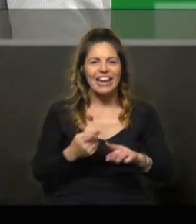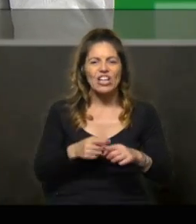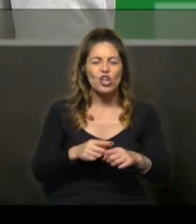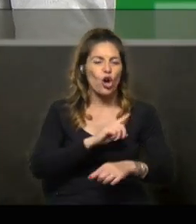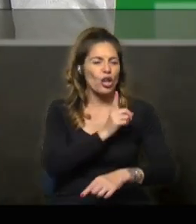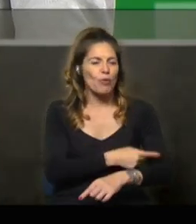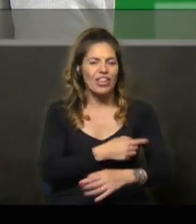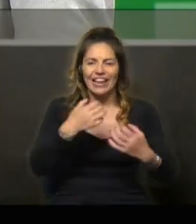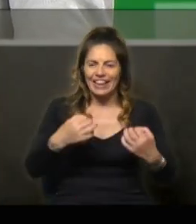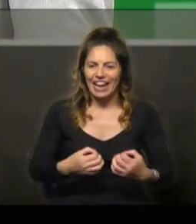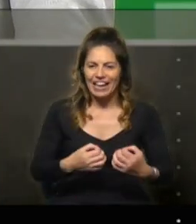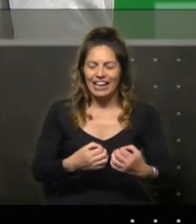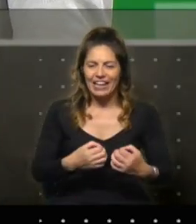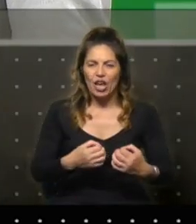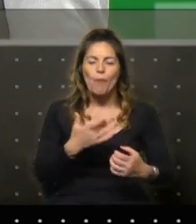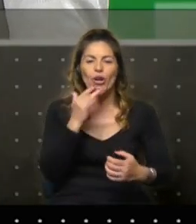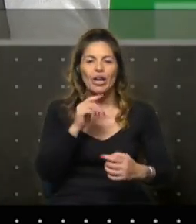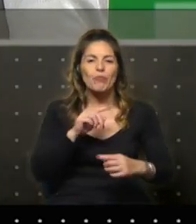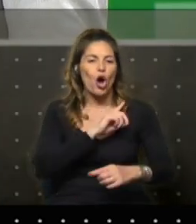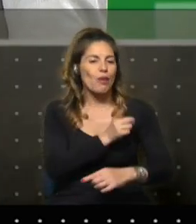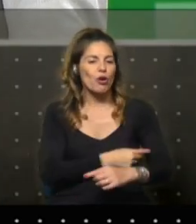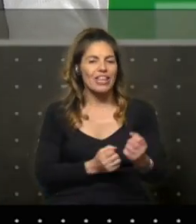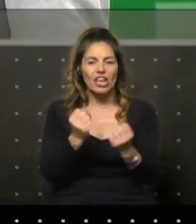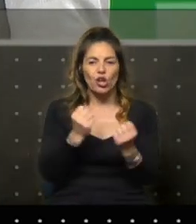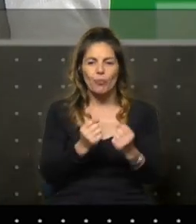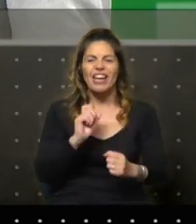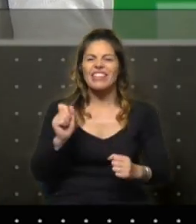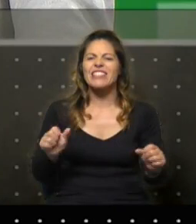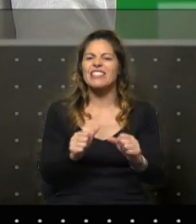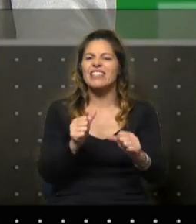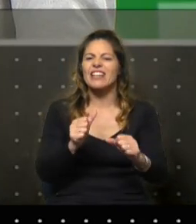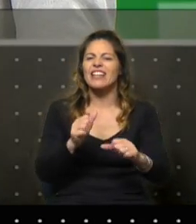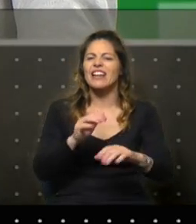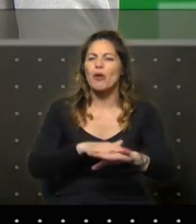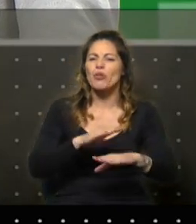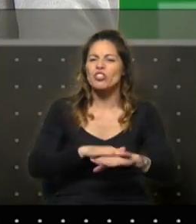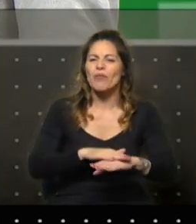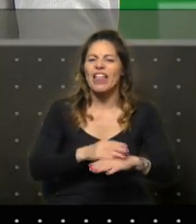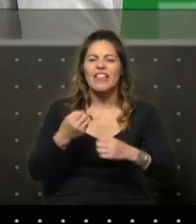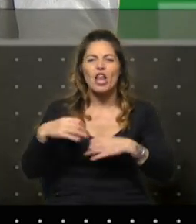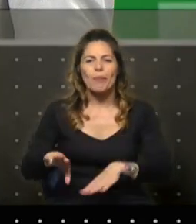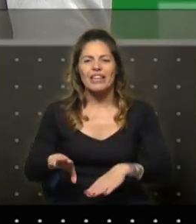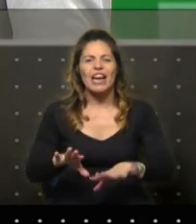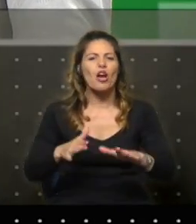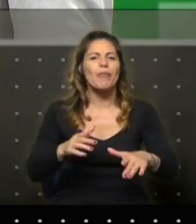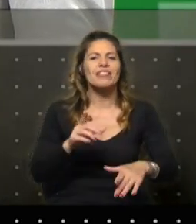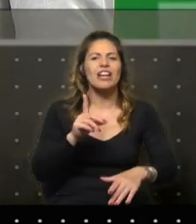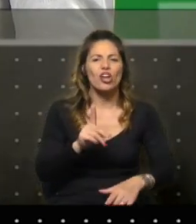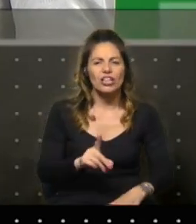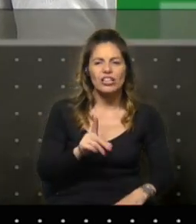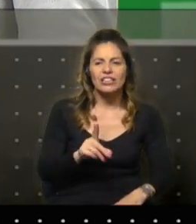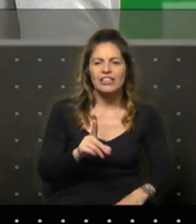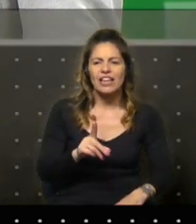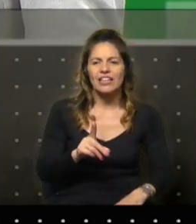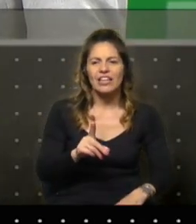país por ejemplo el poder económico y quién se hace cargo de la derrota qué va a pasar con Cristina Fernández Qué va a pasar con kisil que tiene una responsabilidad